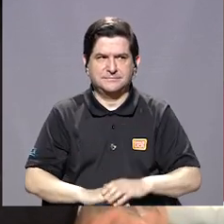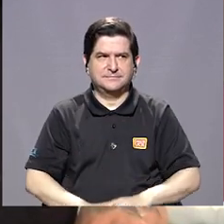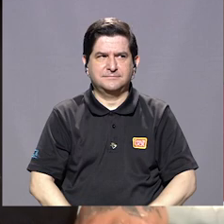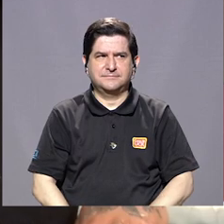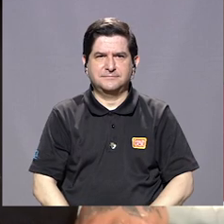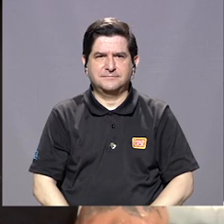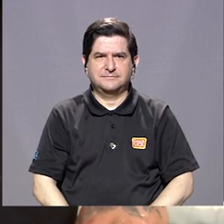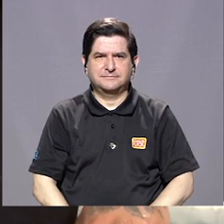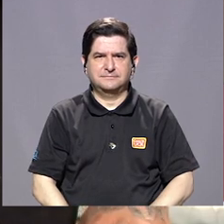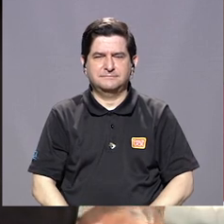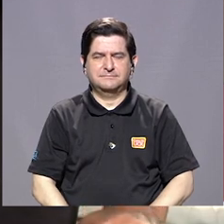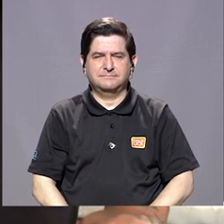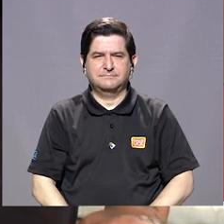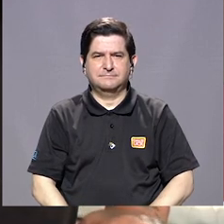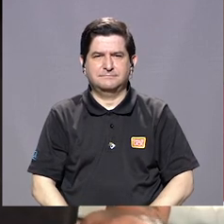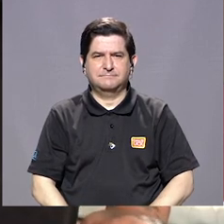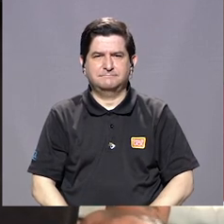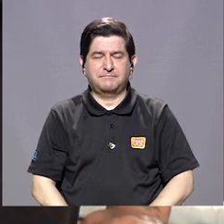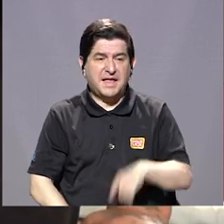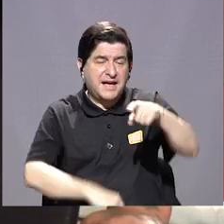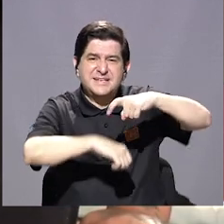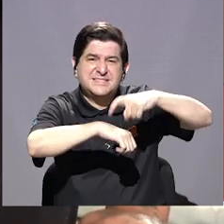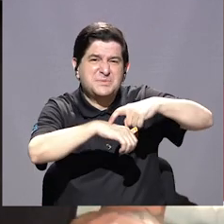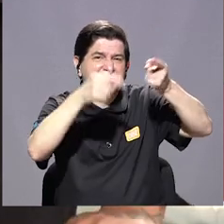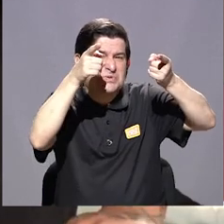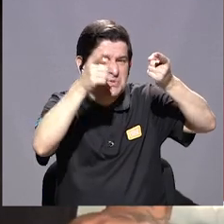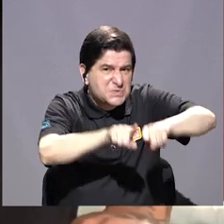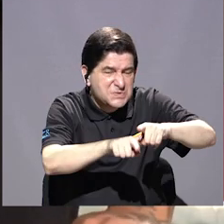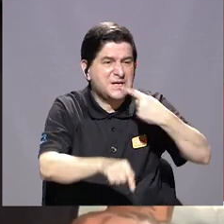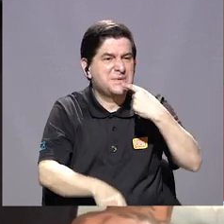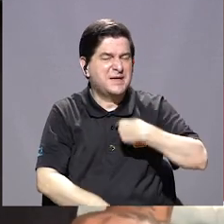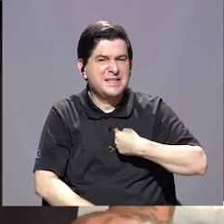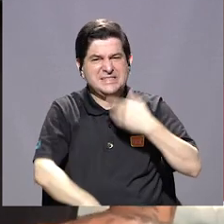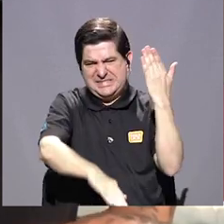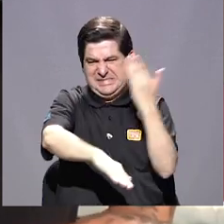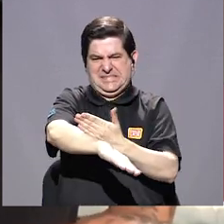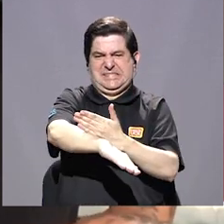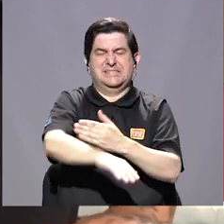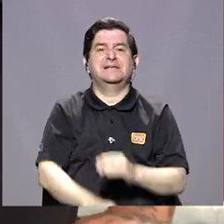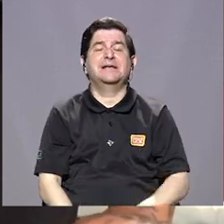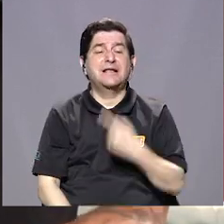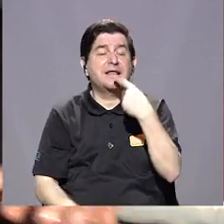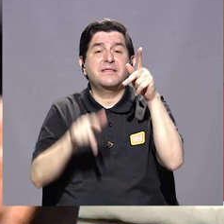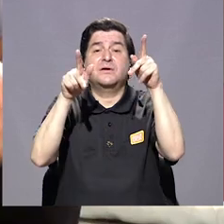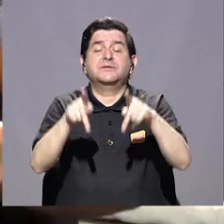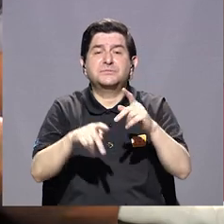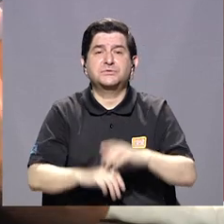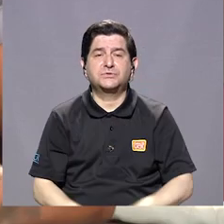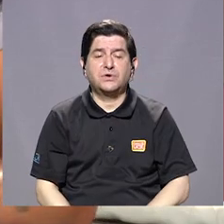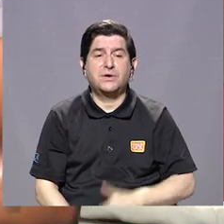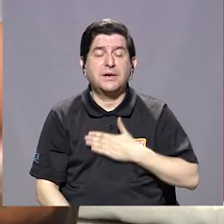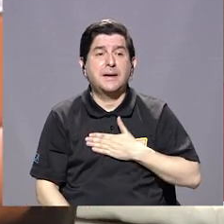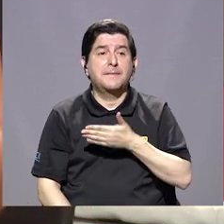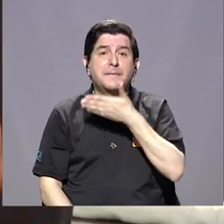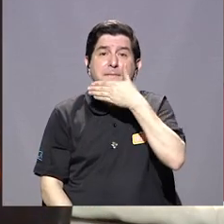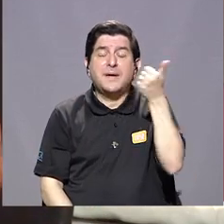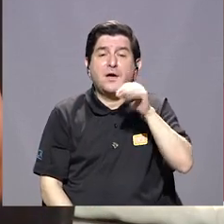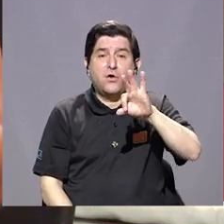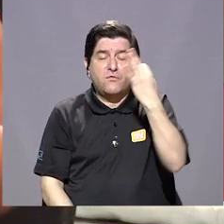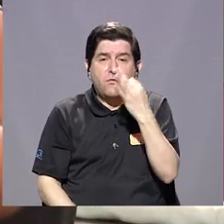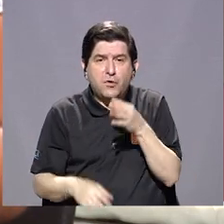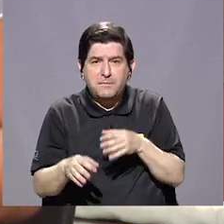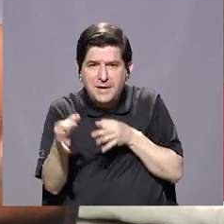Y cuando eso sucede, cuando me dicen lo de la lesión, yo lo que le digo a la gente es, mi mejor manera para